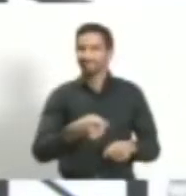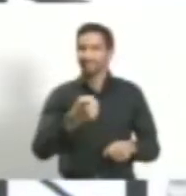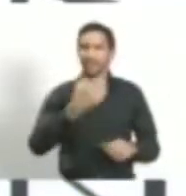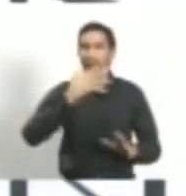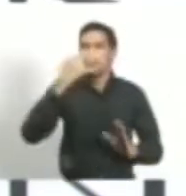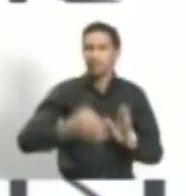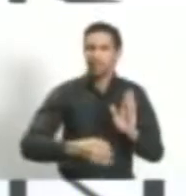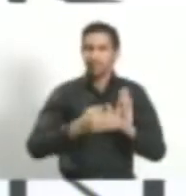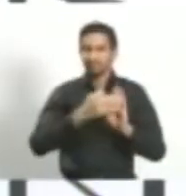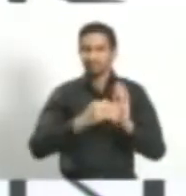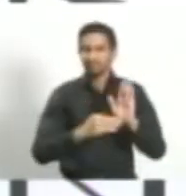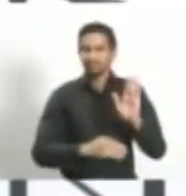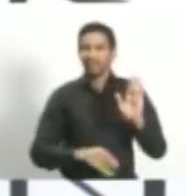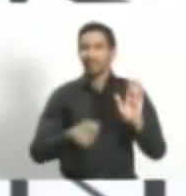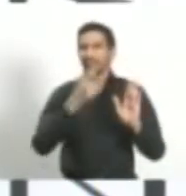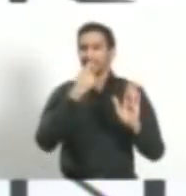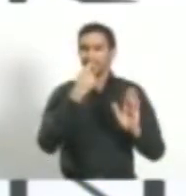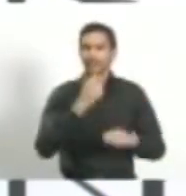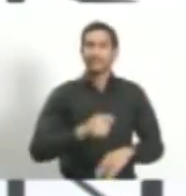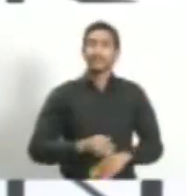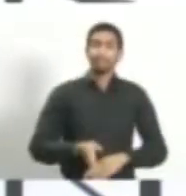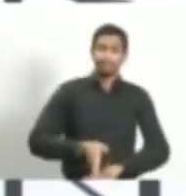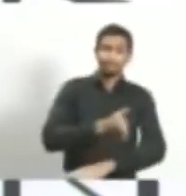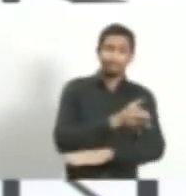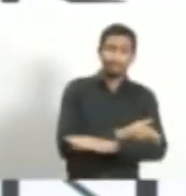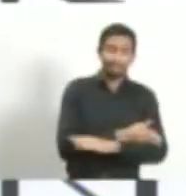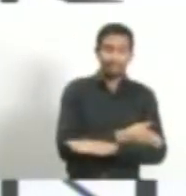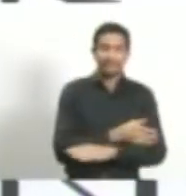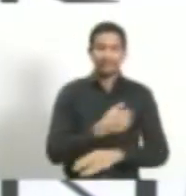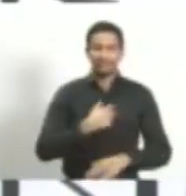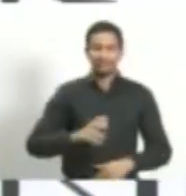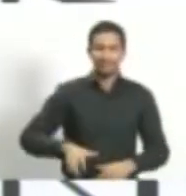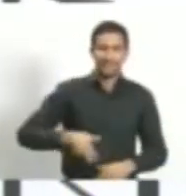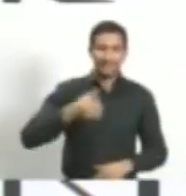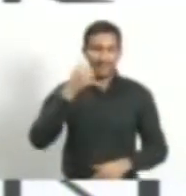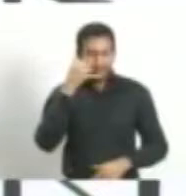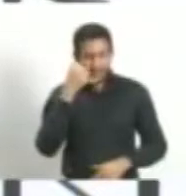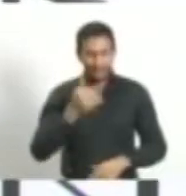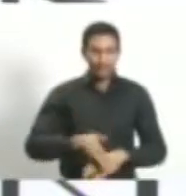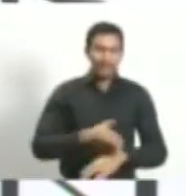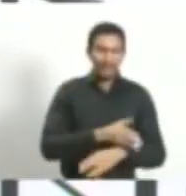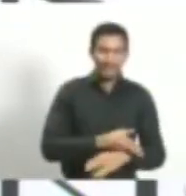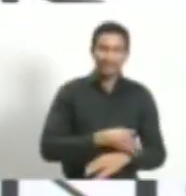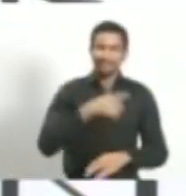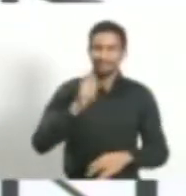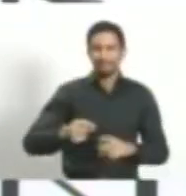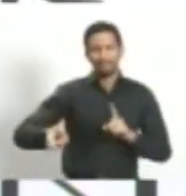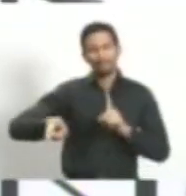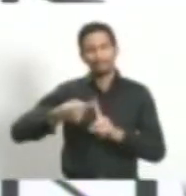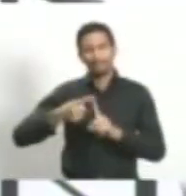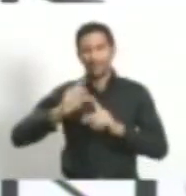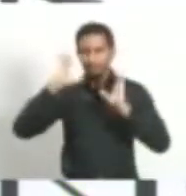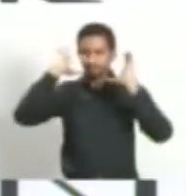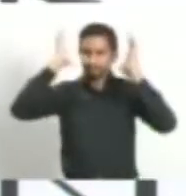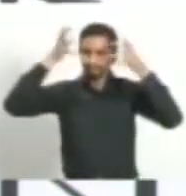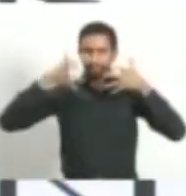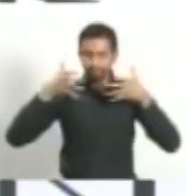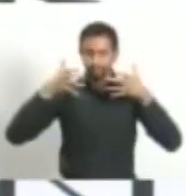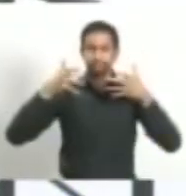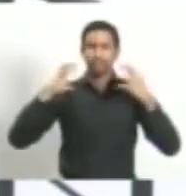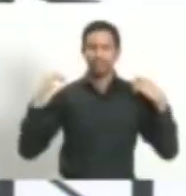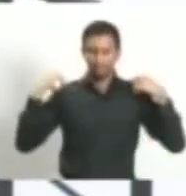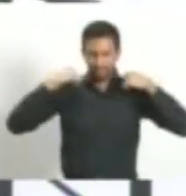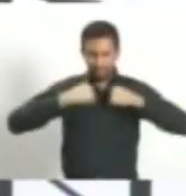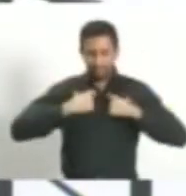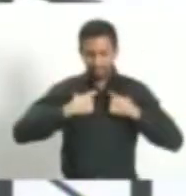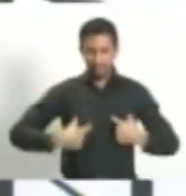y de transporte. Antes de salir de sus casas, antes de tomar el celular, tomen los elementos de seguridad, como son los cascos y el chaleco. Y adicional,